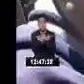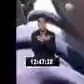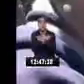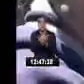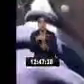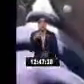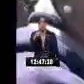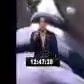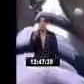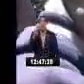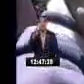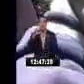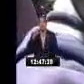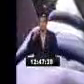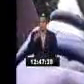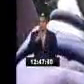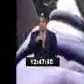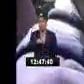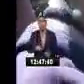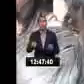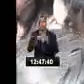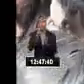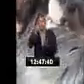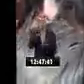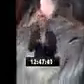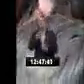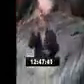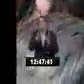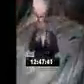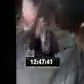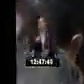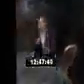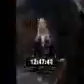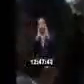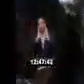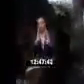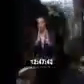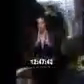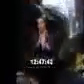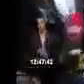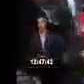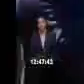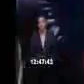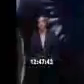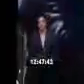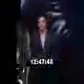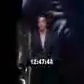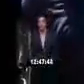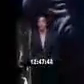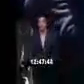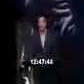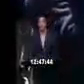pablo arturo suárez se encuentran más de mil personas que deben ser atendidas isaías cruce televisión